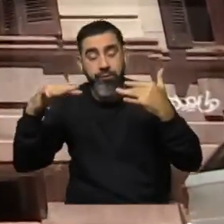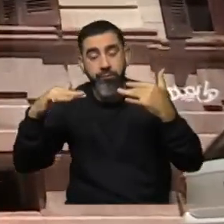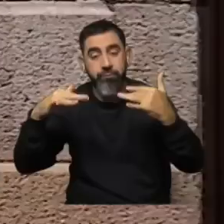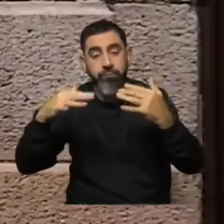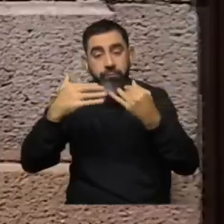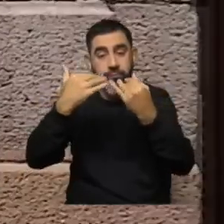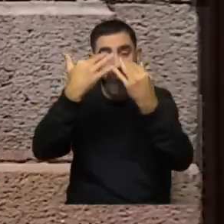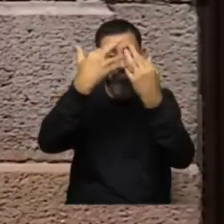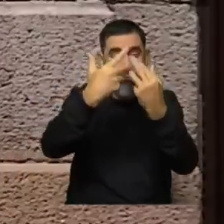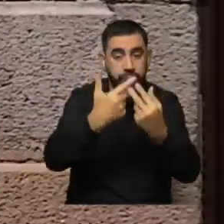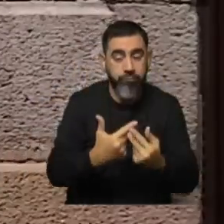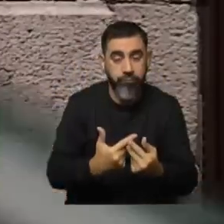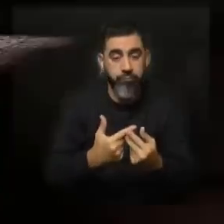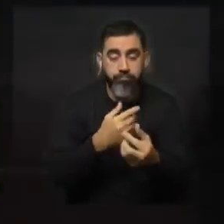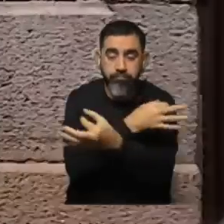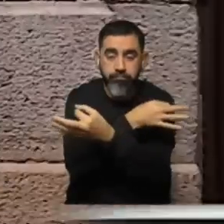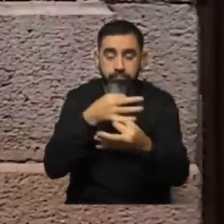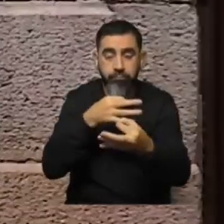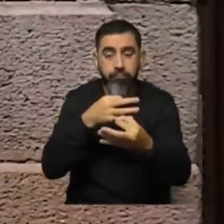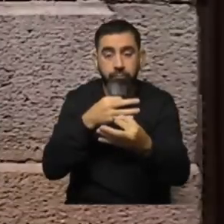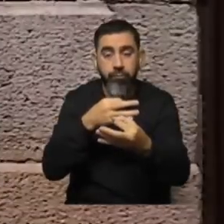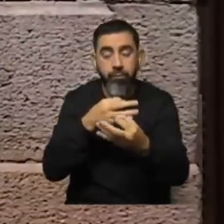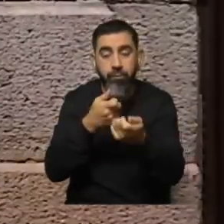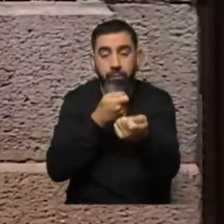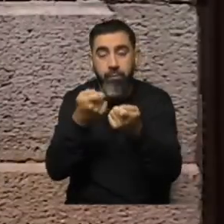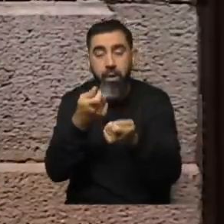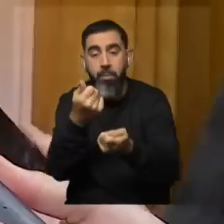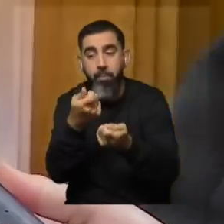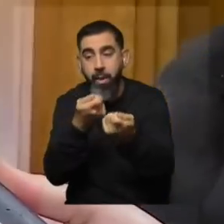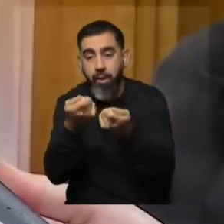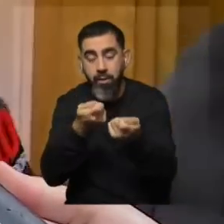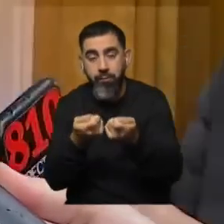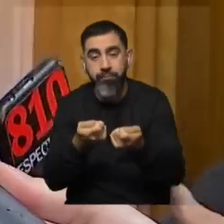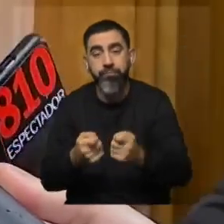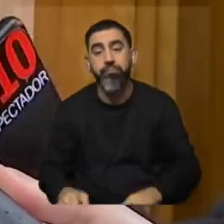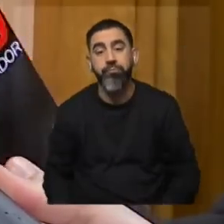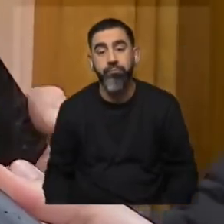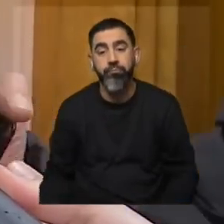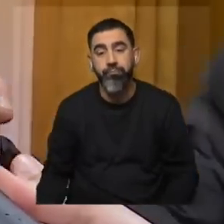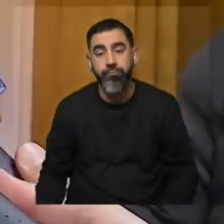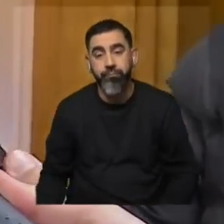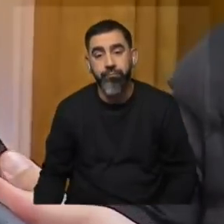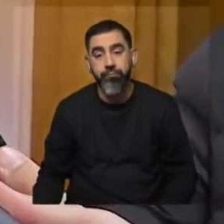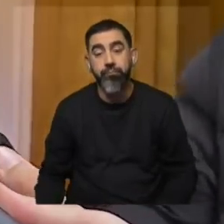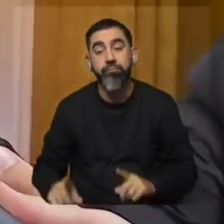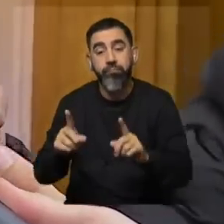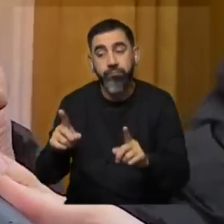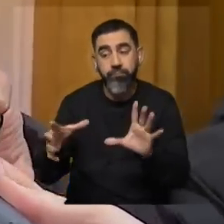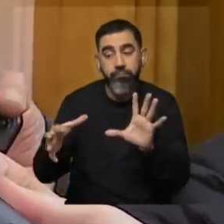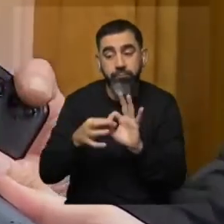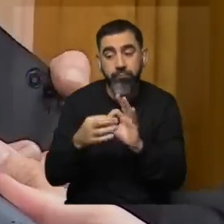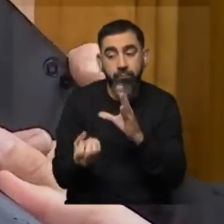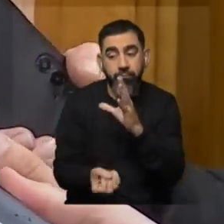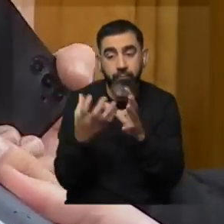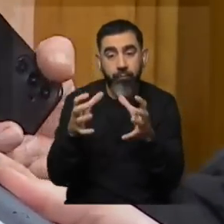la articulación y la optimización en la aplicación y la administración de los recursos y creo que estos instrumentos vinculados con la creación de este